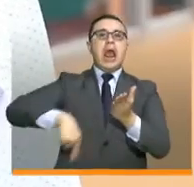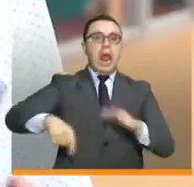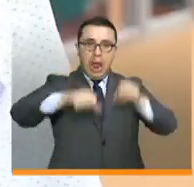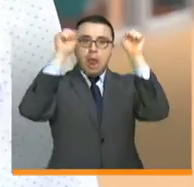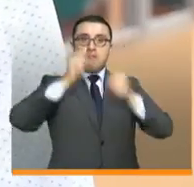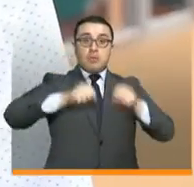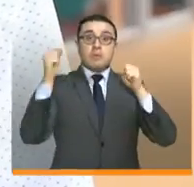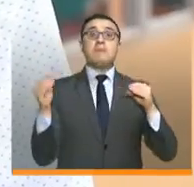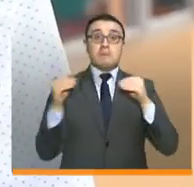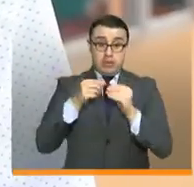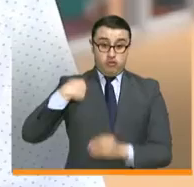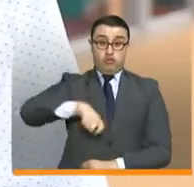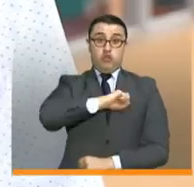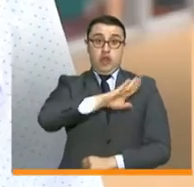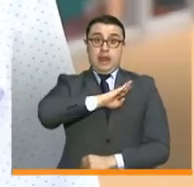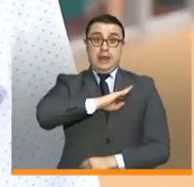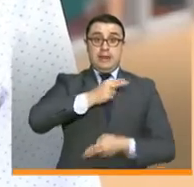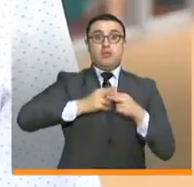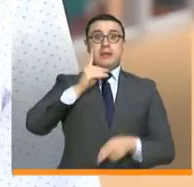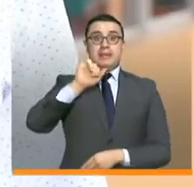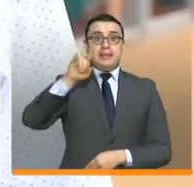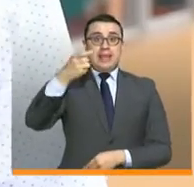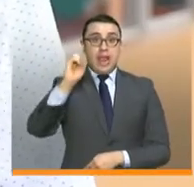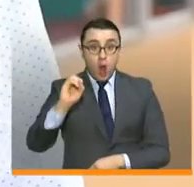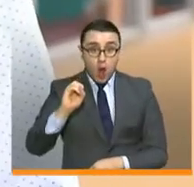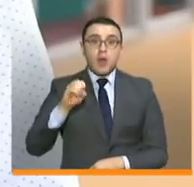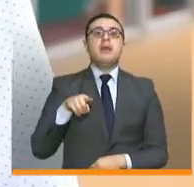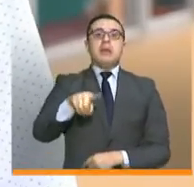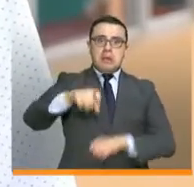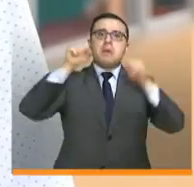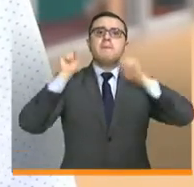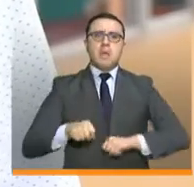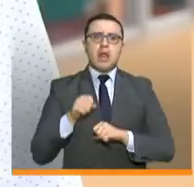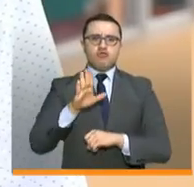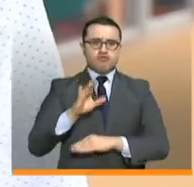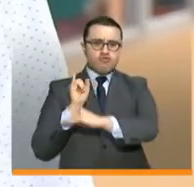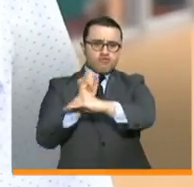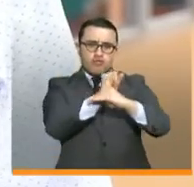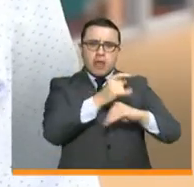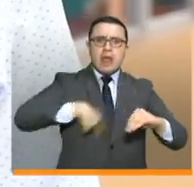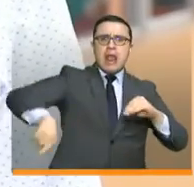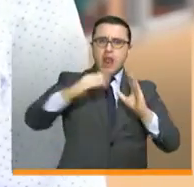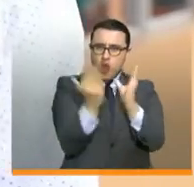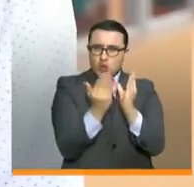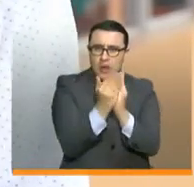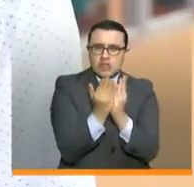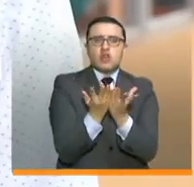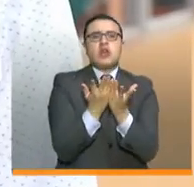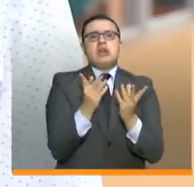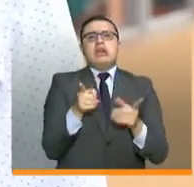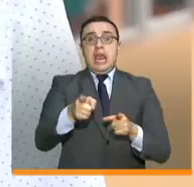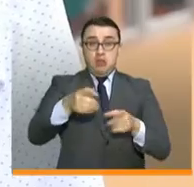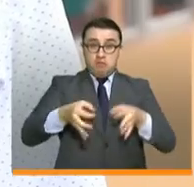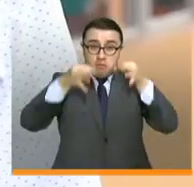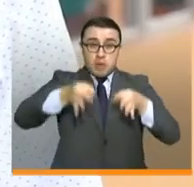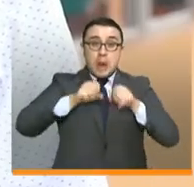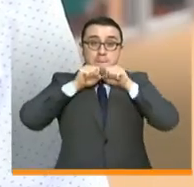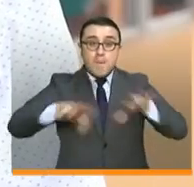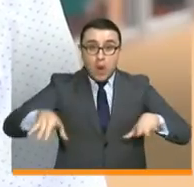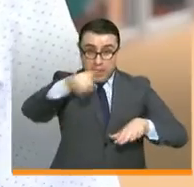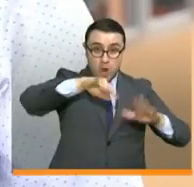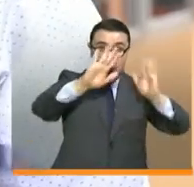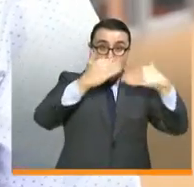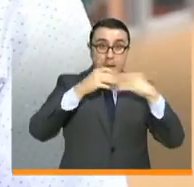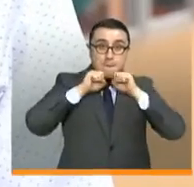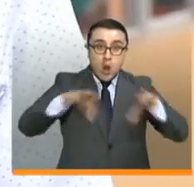nuestro alcalde, Diego Ramos, en la posibilidad de que las instituciones de educación de nuestro municipio, las oficiales, puedan